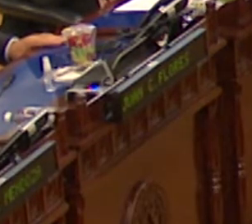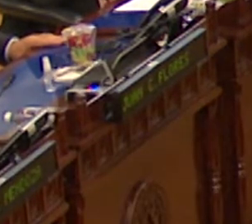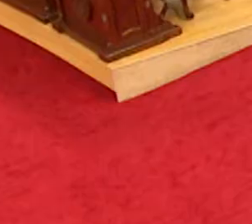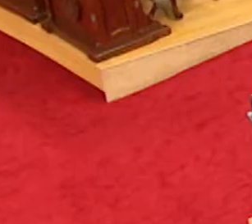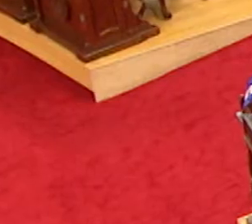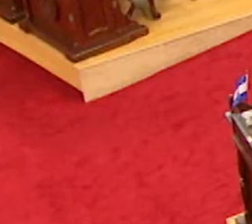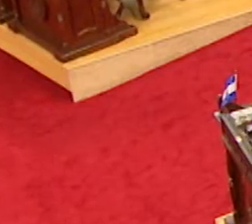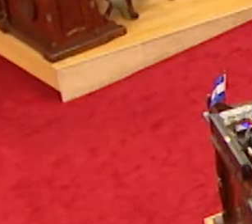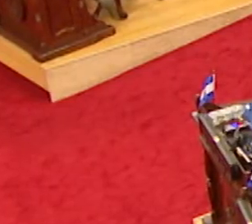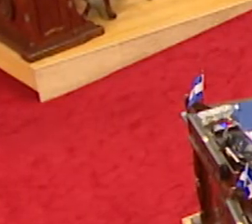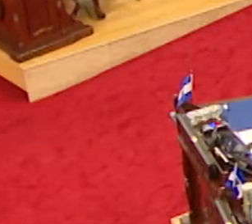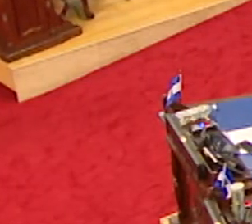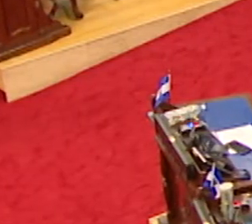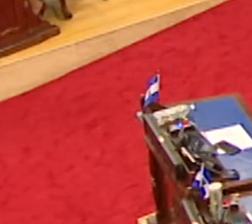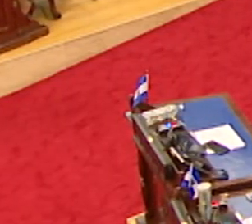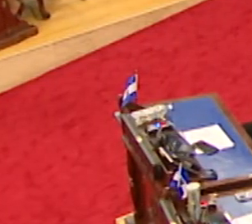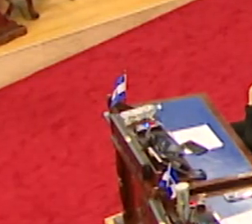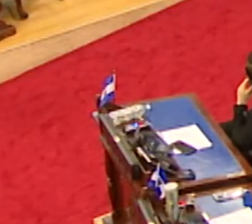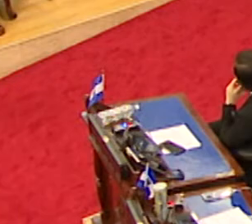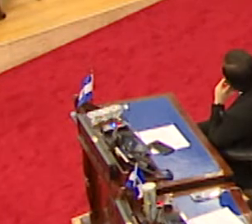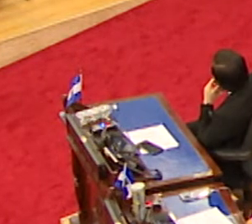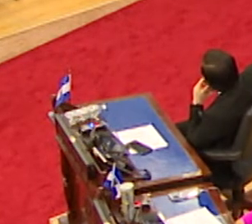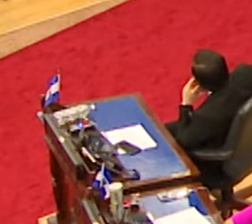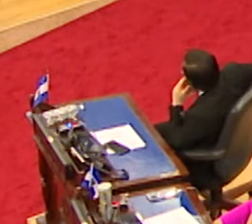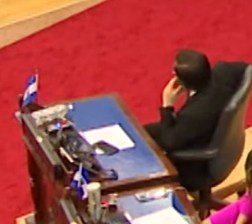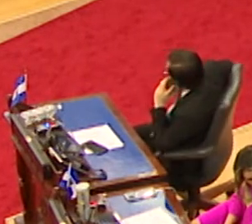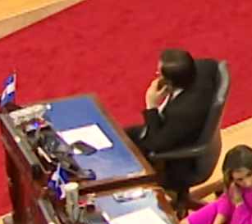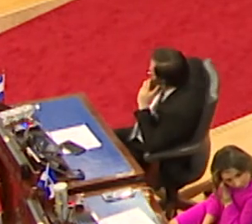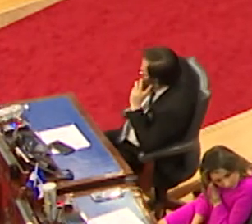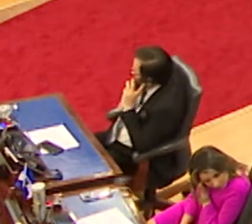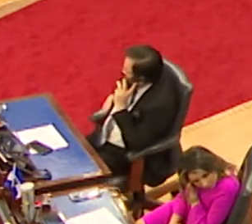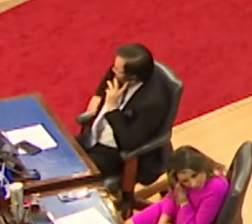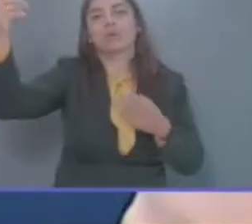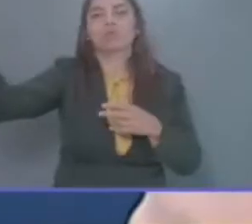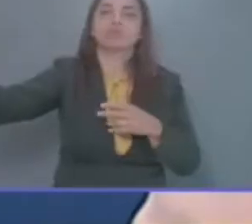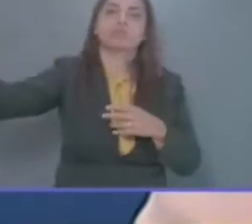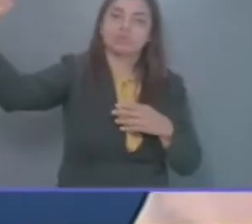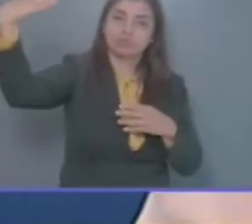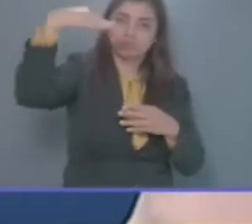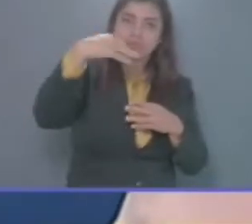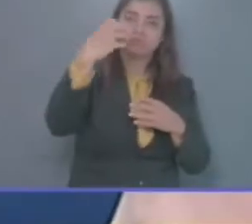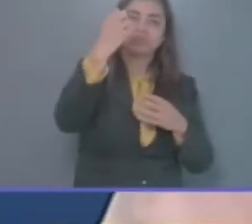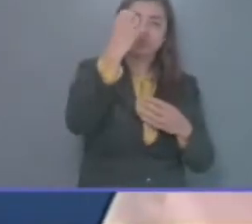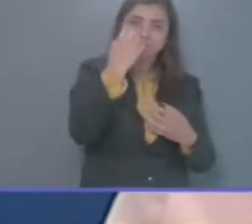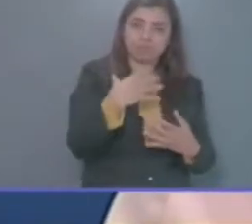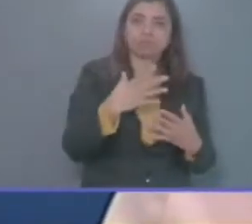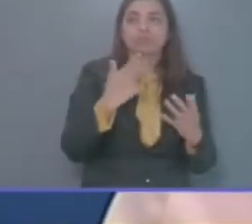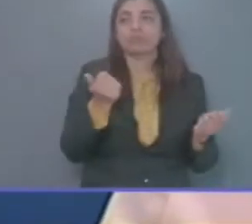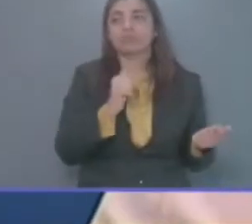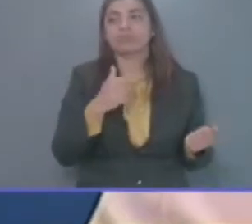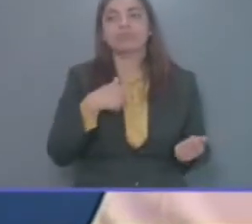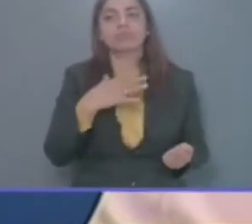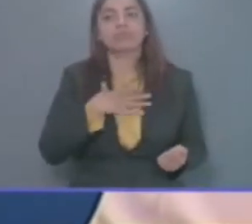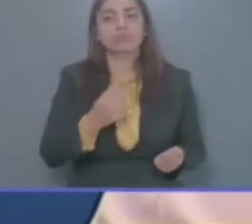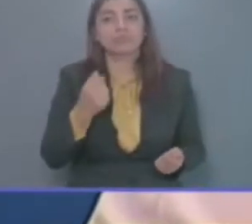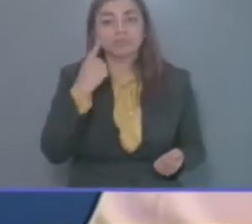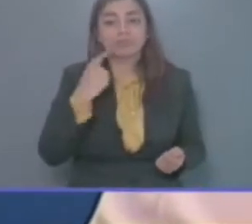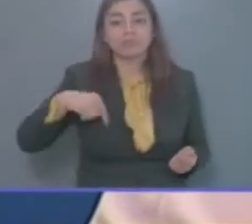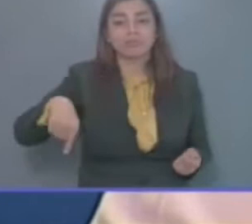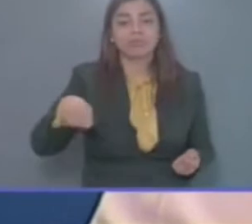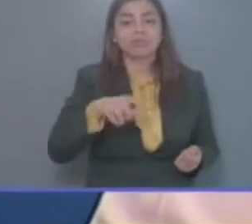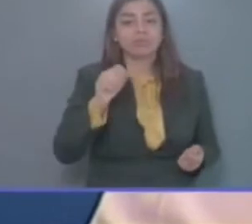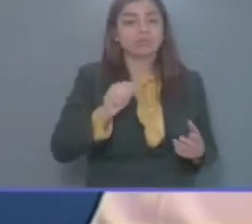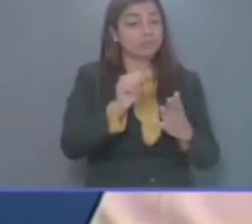FMLN, se propuso una modificación a la redacción de la ley. Me gustaría, si fuera posible, que en